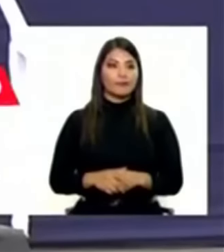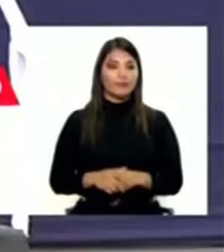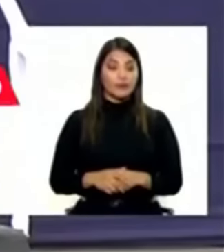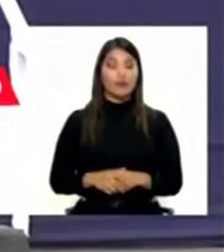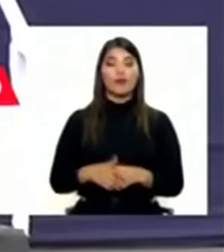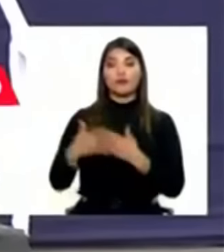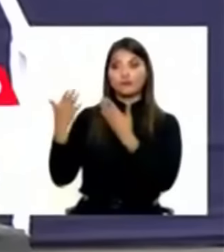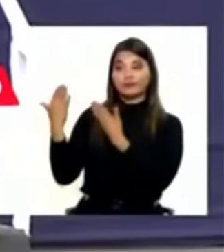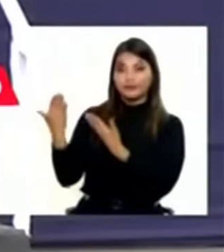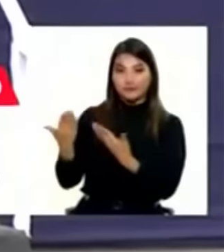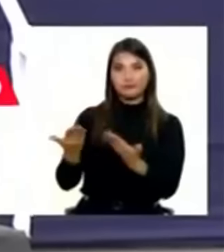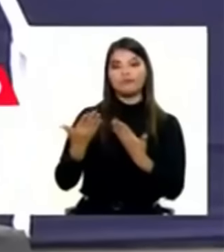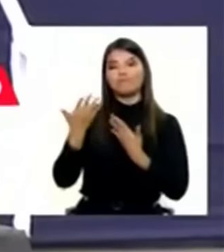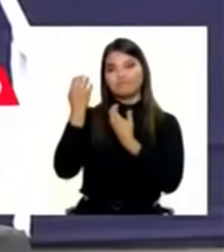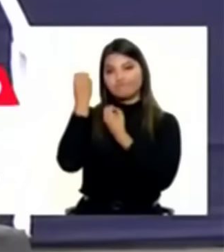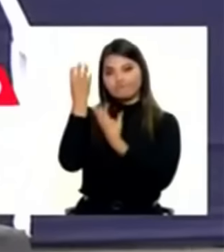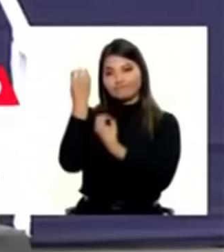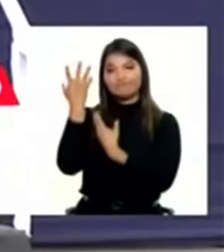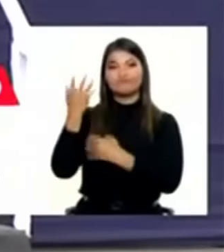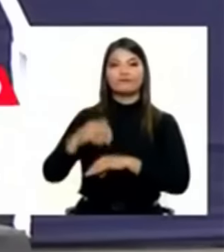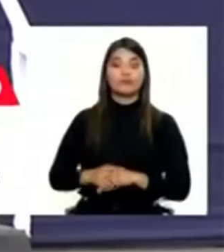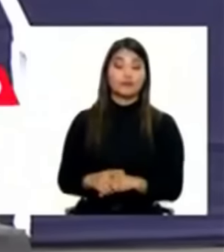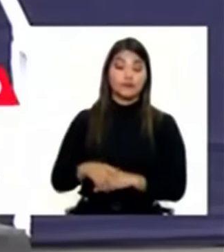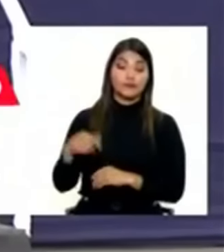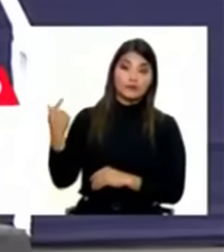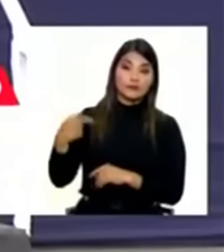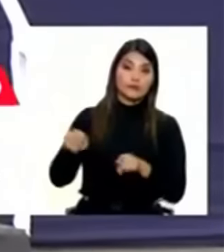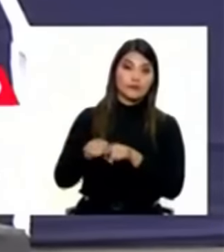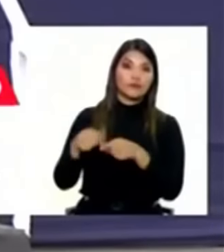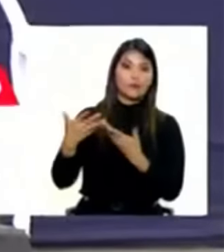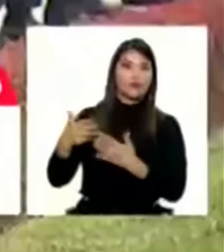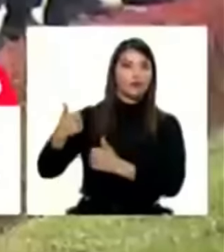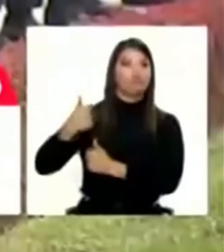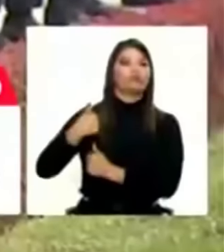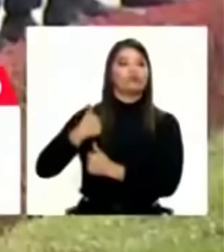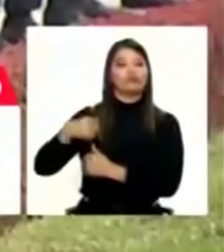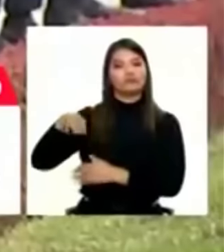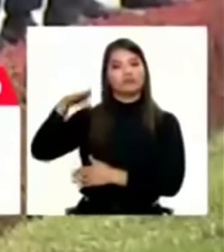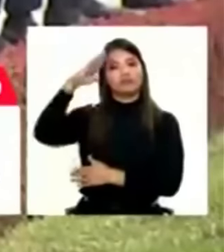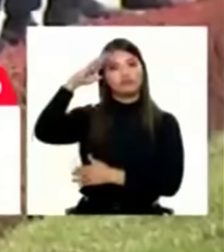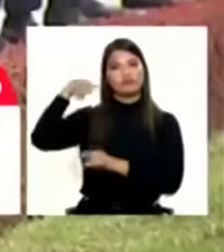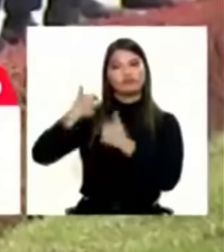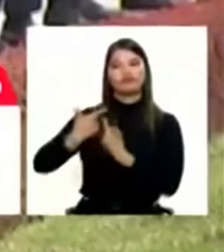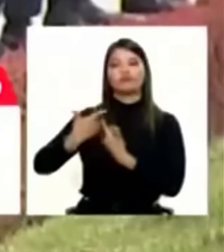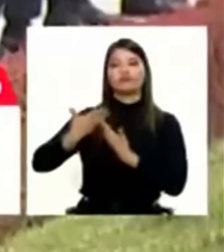Ahí escuchábamos las palabras del comandante